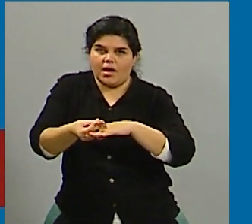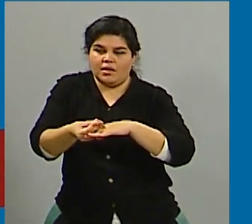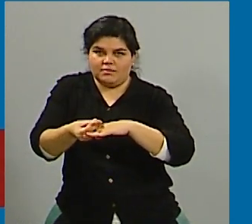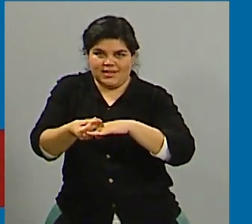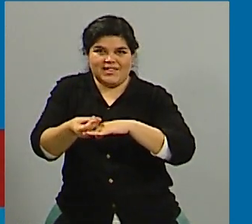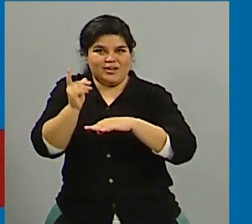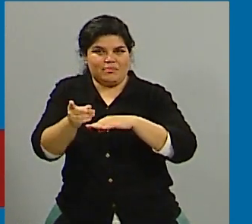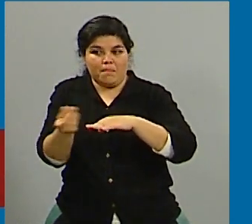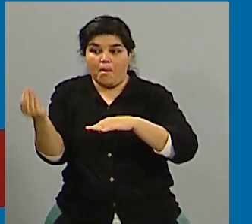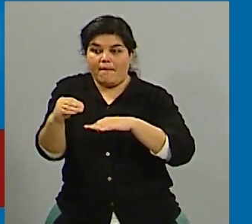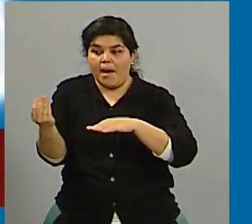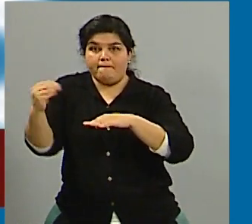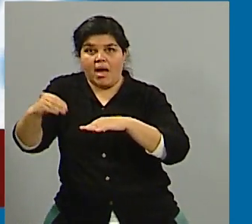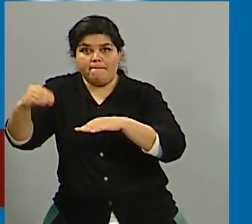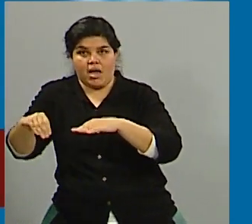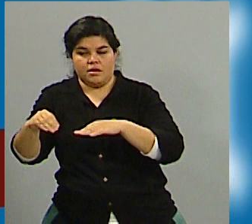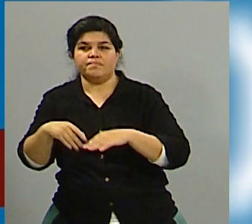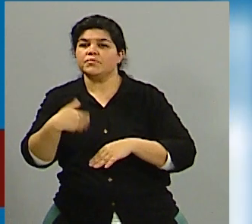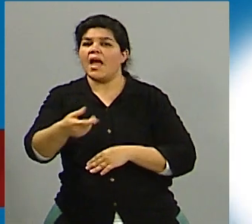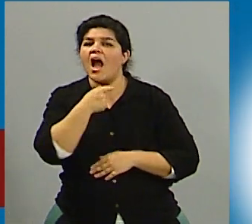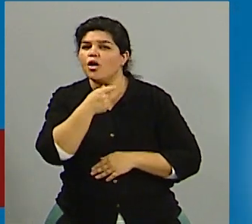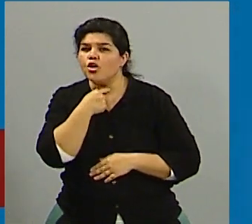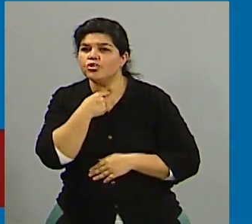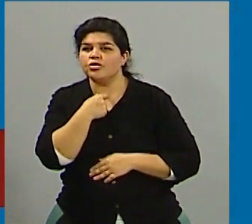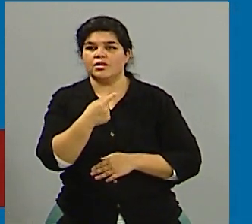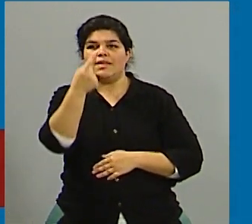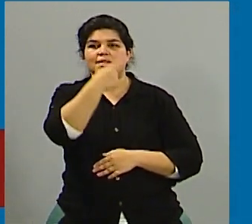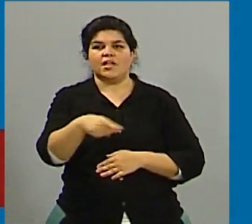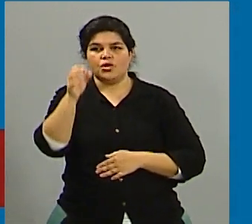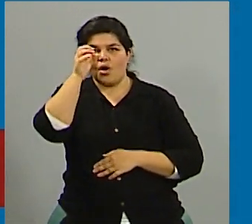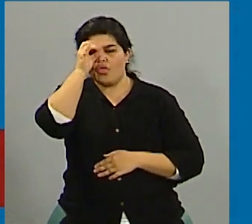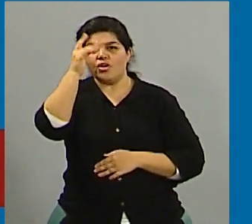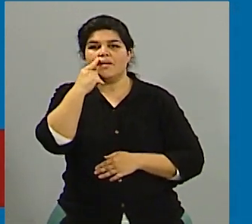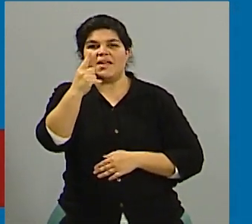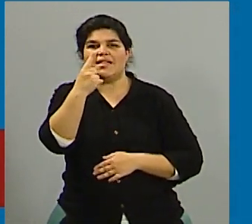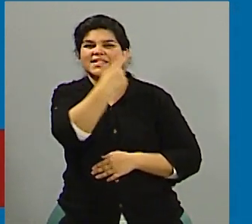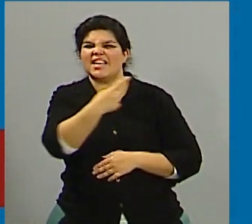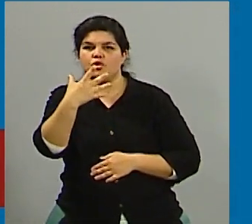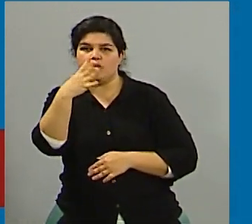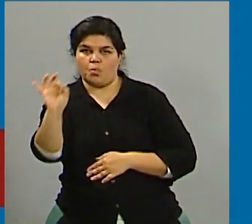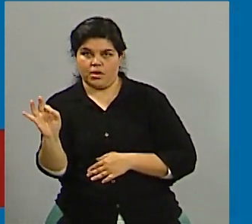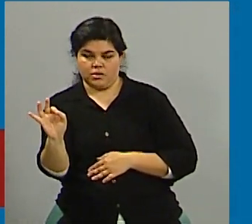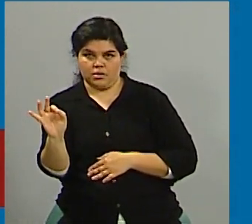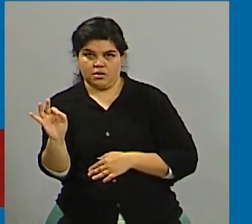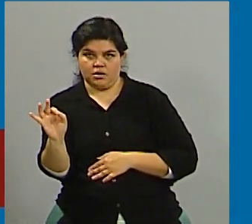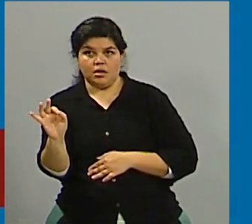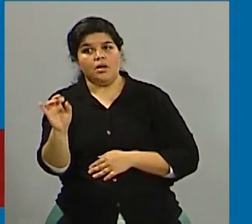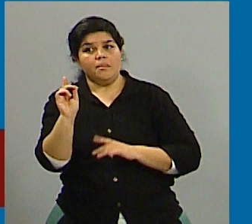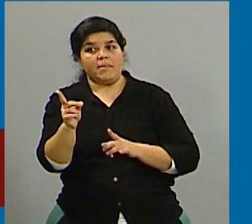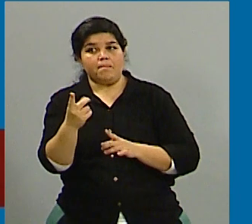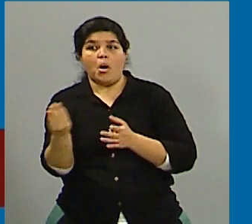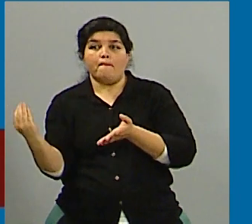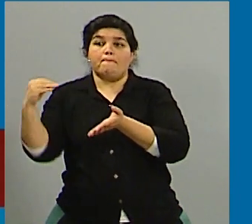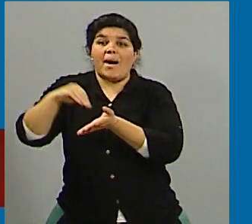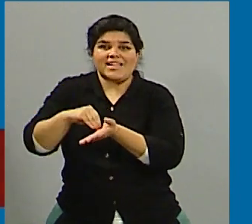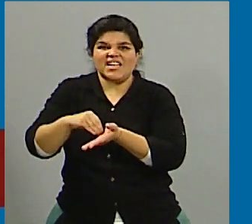Por eso, digamos, en el mes de agosto deberían cobrar 112.250, pero van a cobrar en realidad 127 porque están cobrando los 15.000 del mes